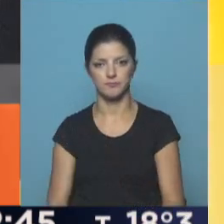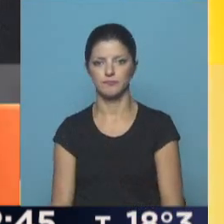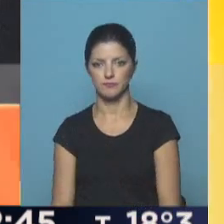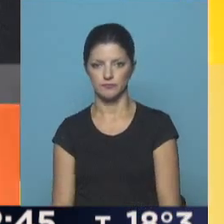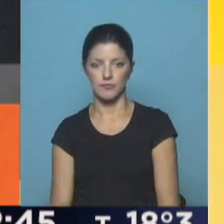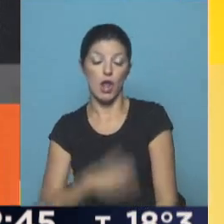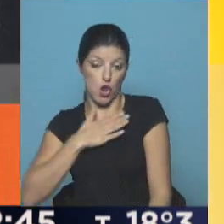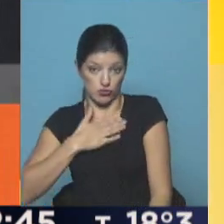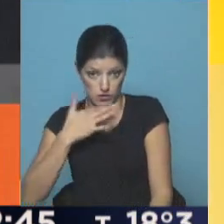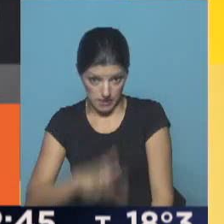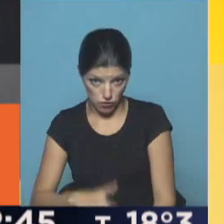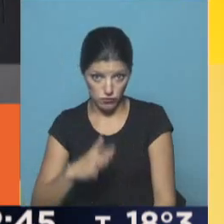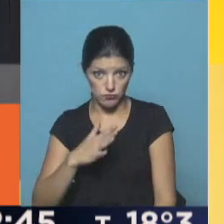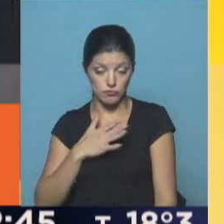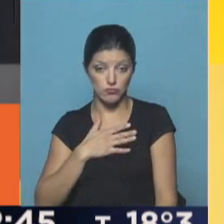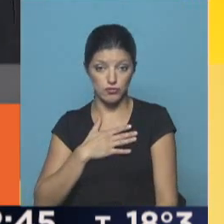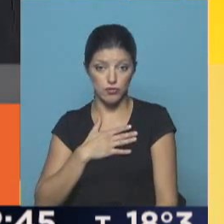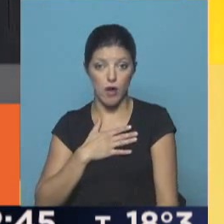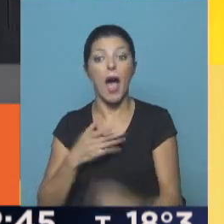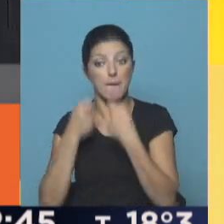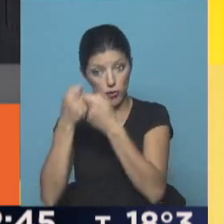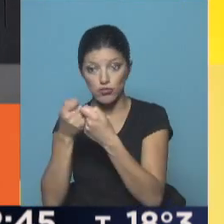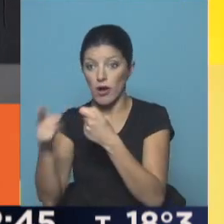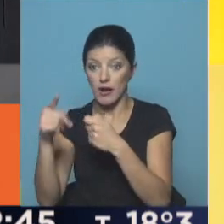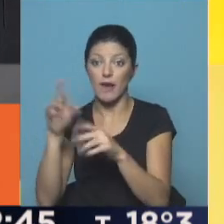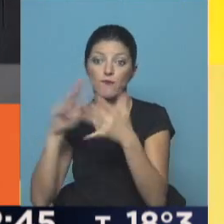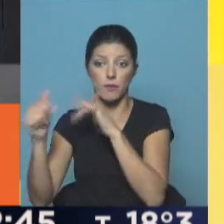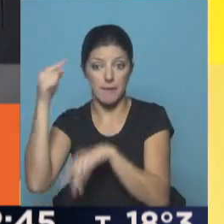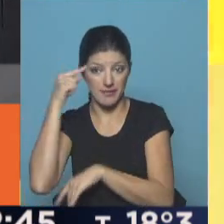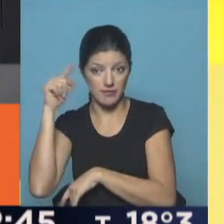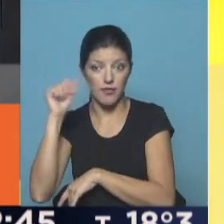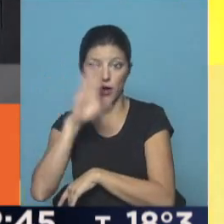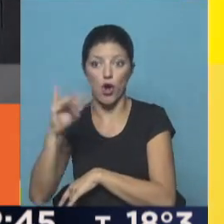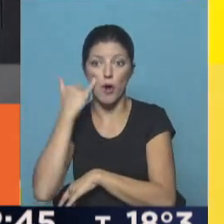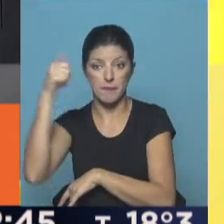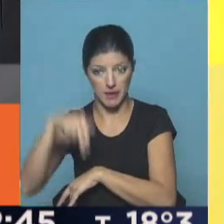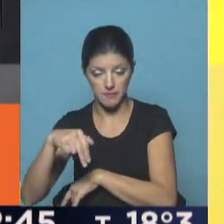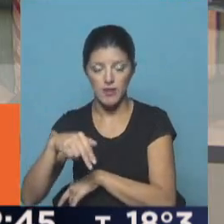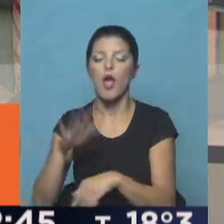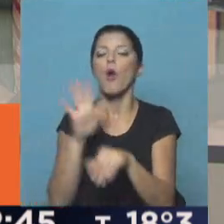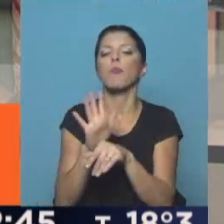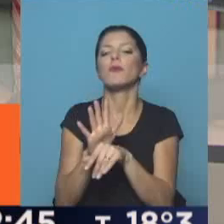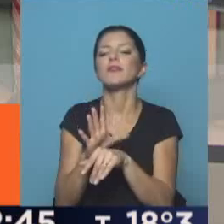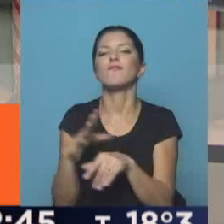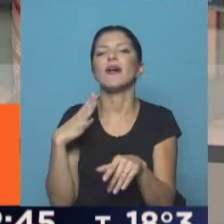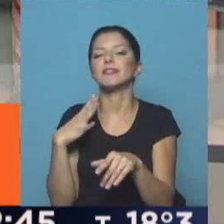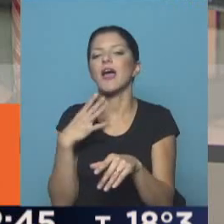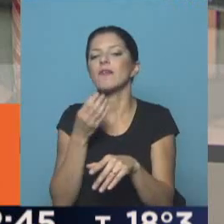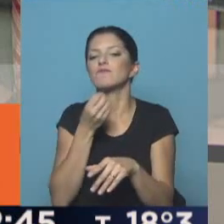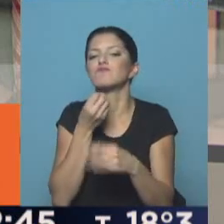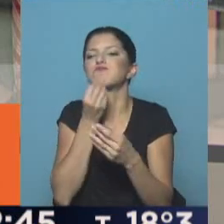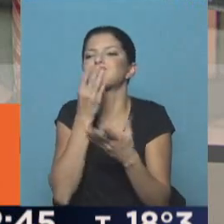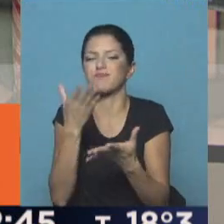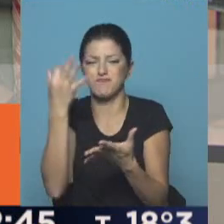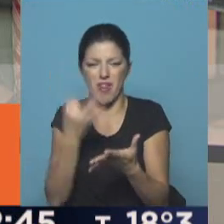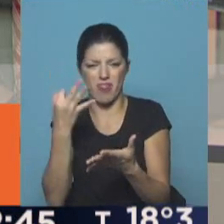una posición favorable a las tendencias de Corbyn, con una cierta deshonestidad intelectual. Una deshonestidad intelectual que